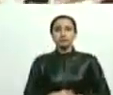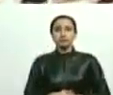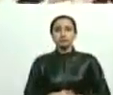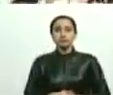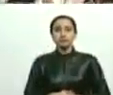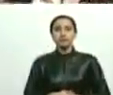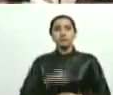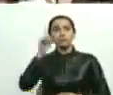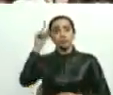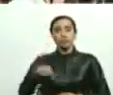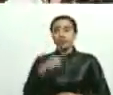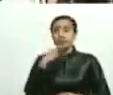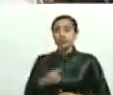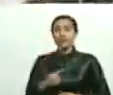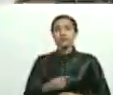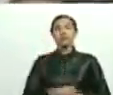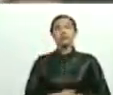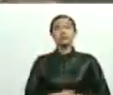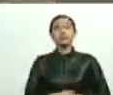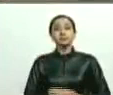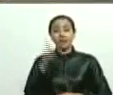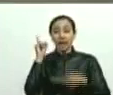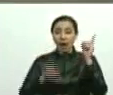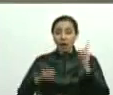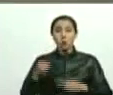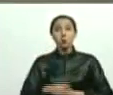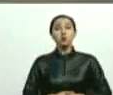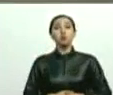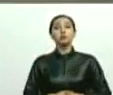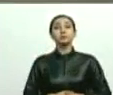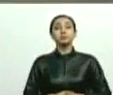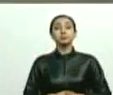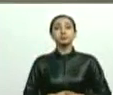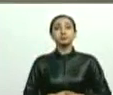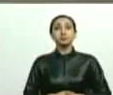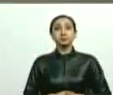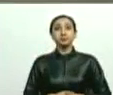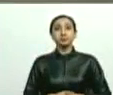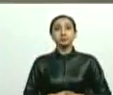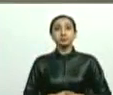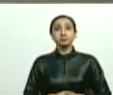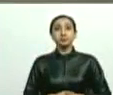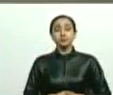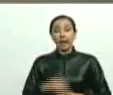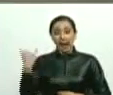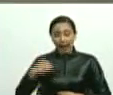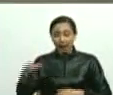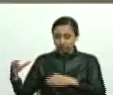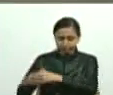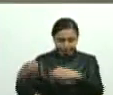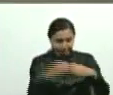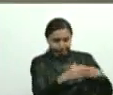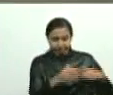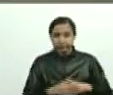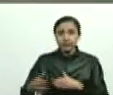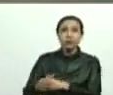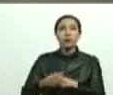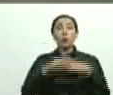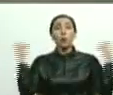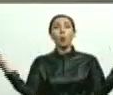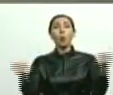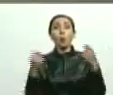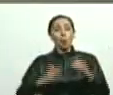Así como dicen por ahí, habemos papas, habemos bases populares, habemos